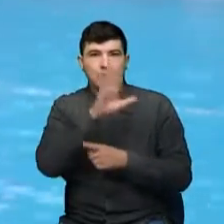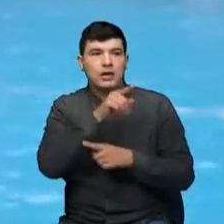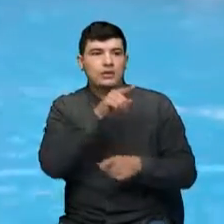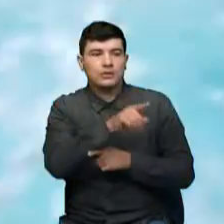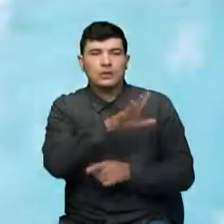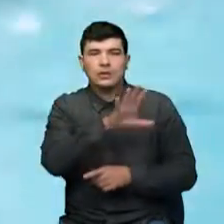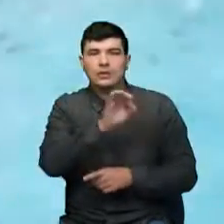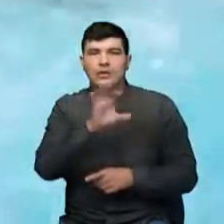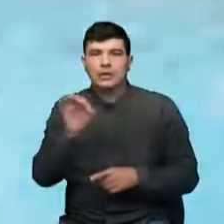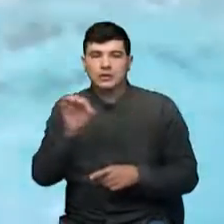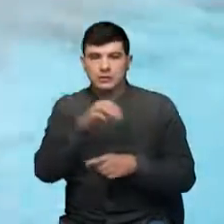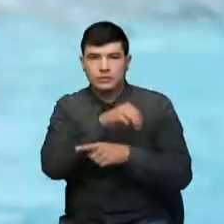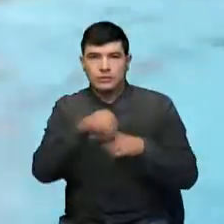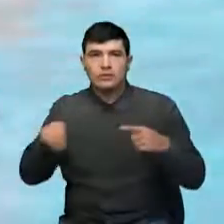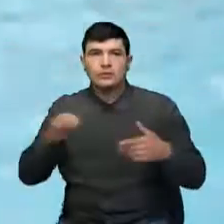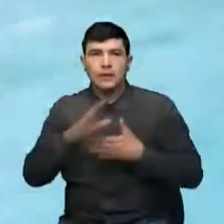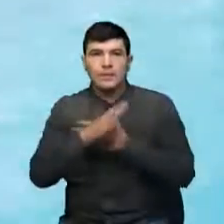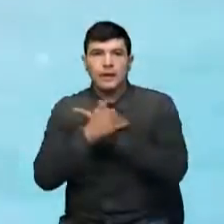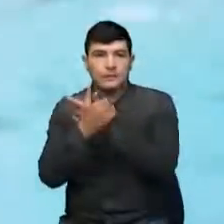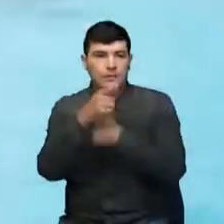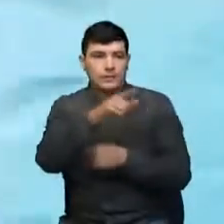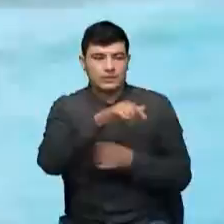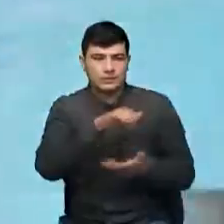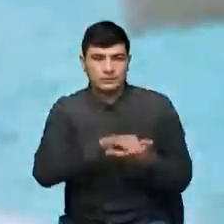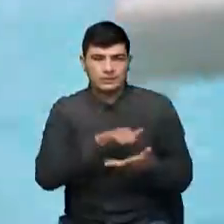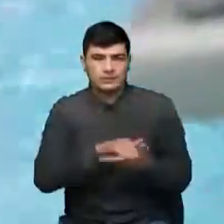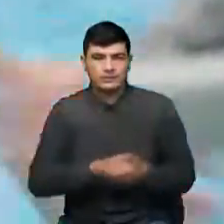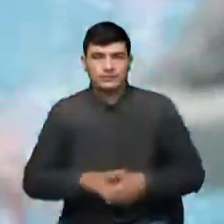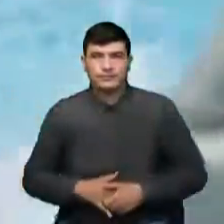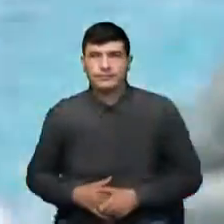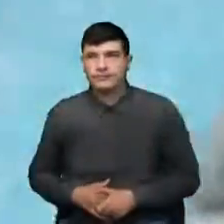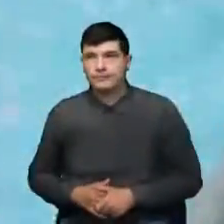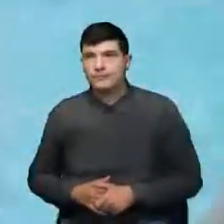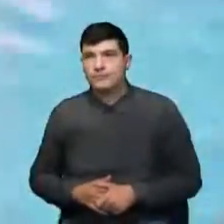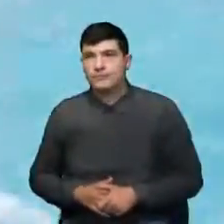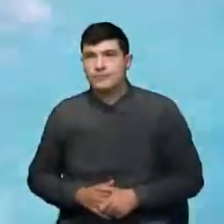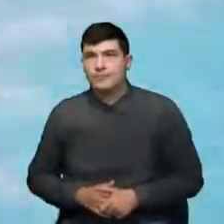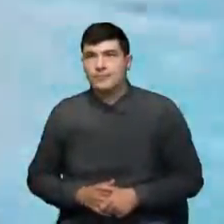mejor representación. Colombia terminó en el tercer lugar de los Juegos Suramericanos Juveniles detrás de Brasil y Argentina.